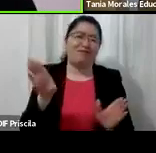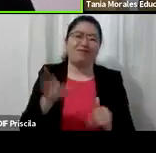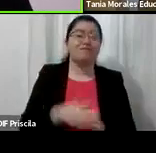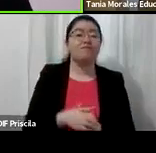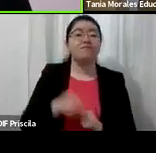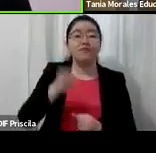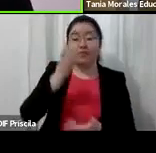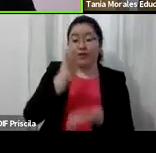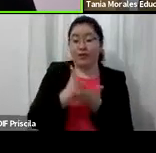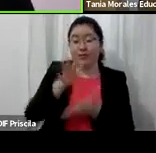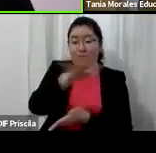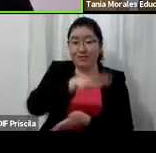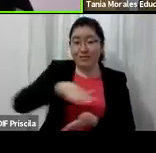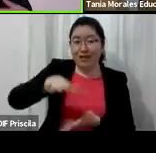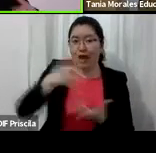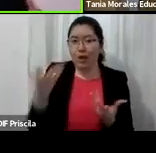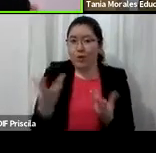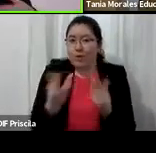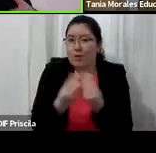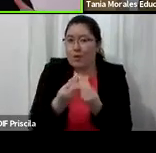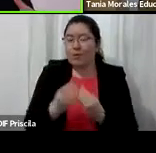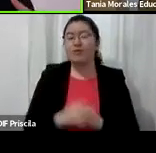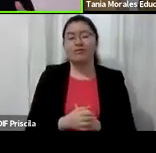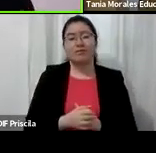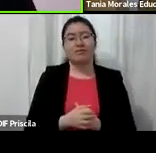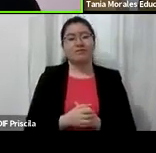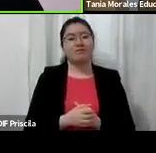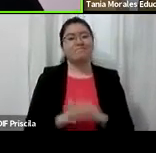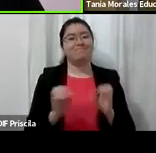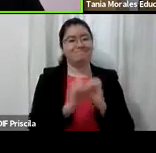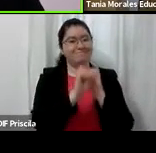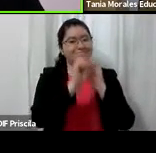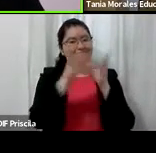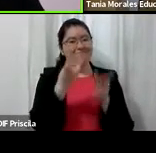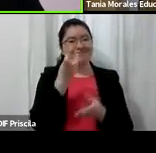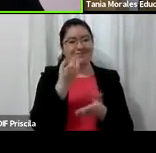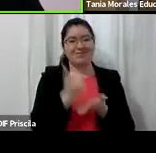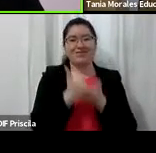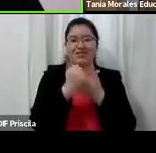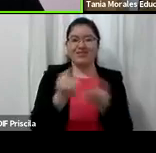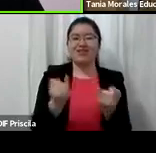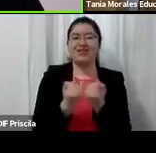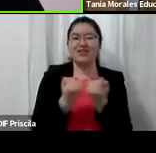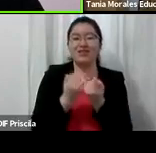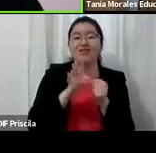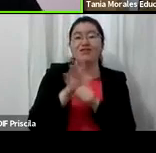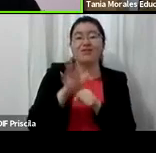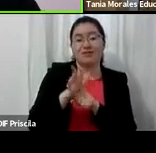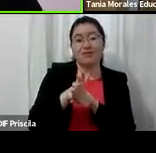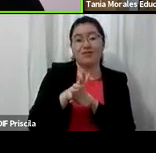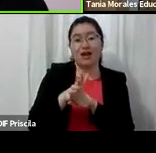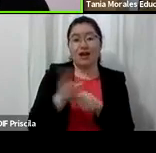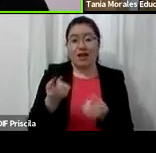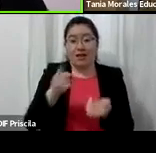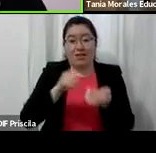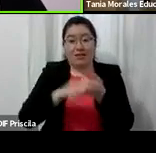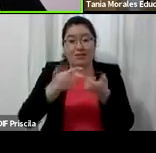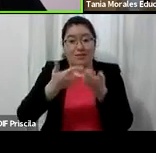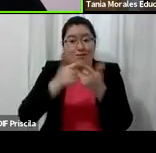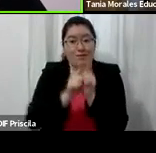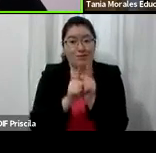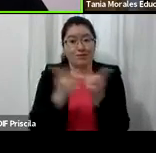y eso fortalece también, no solo impulsa y desarrolla, sino que fortalece la construcción de redes dentro de los grupos, ¿no?